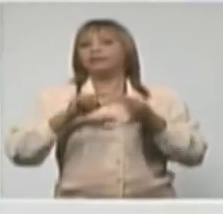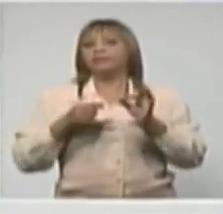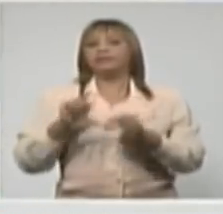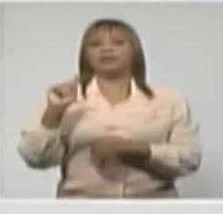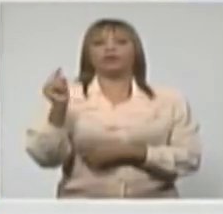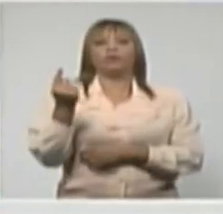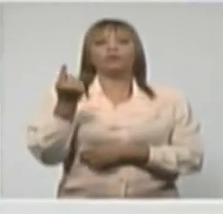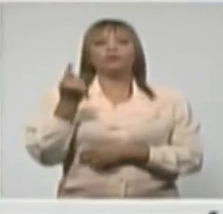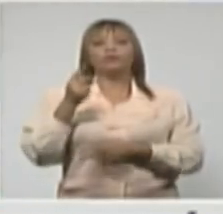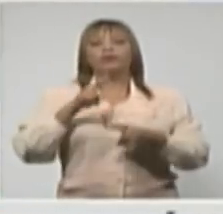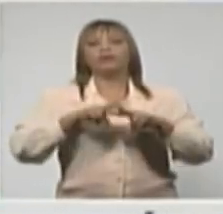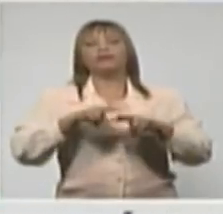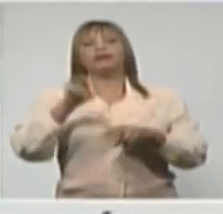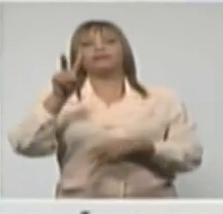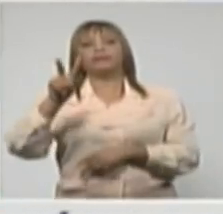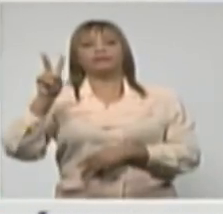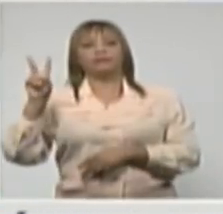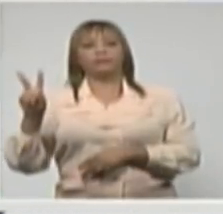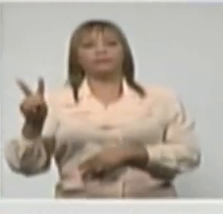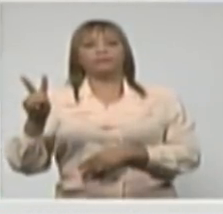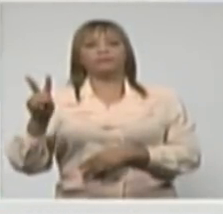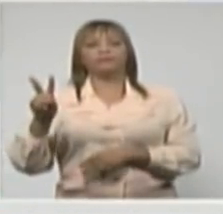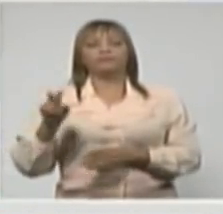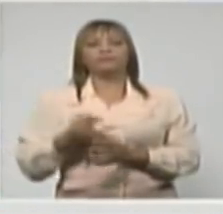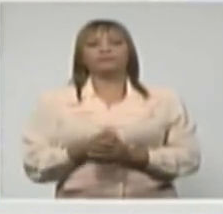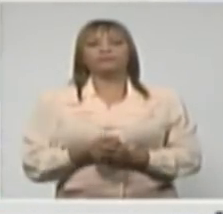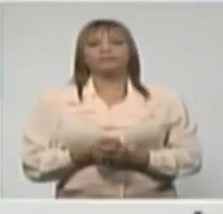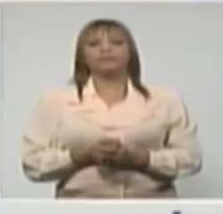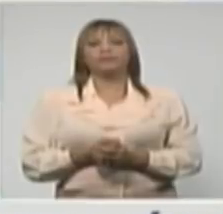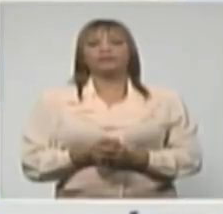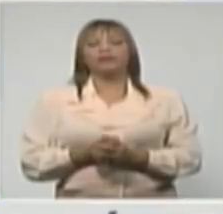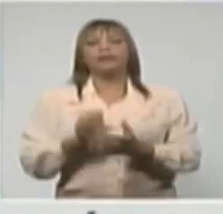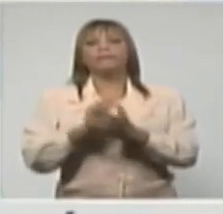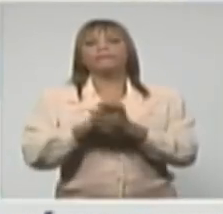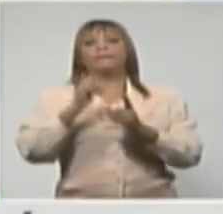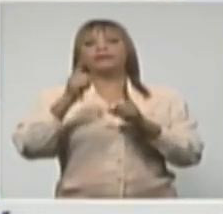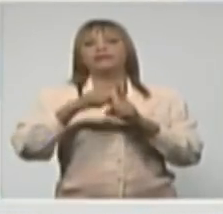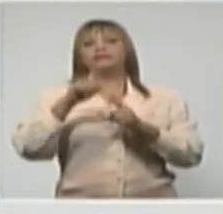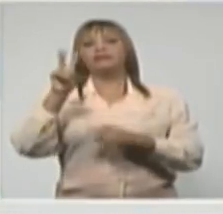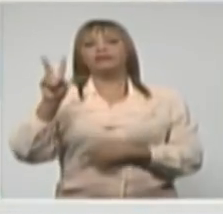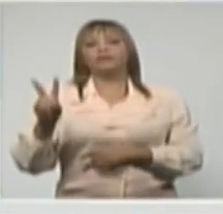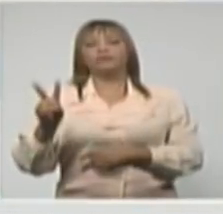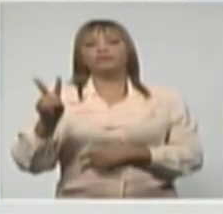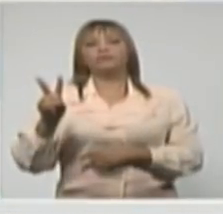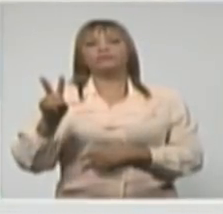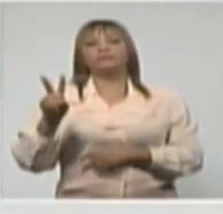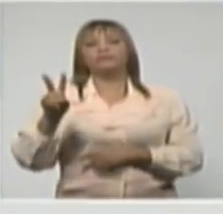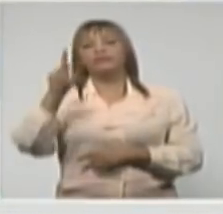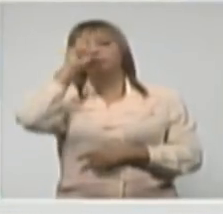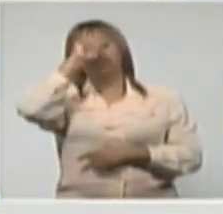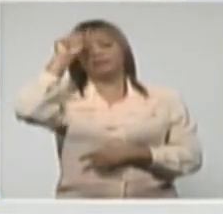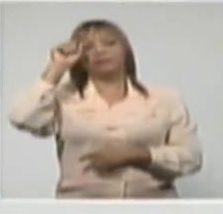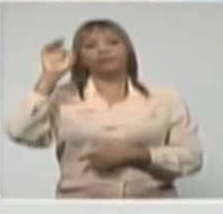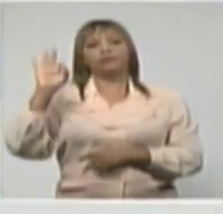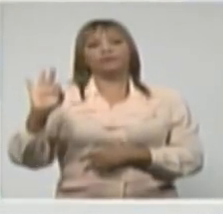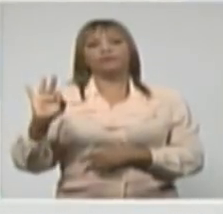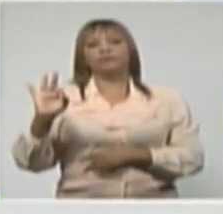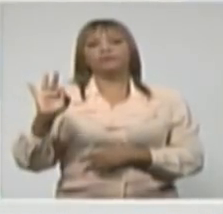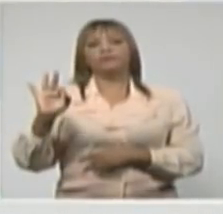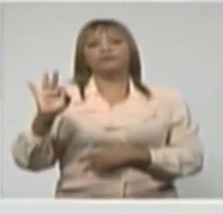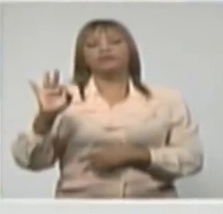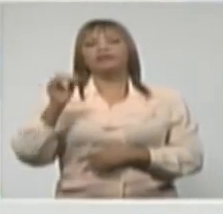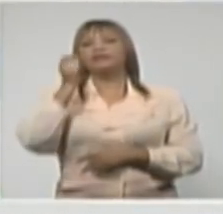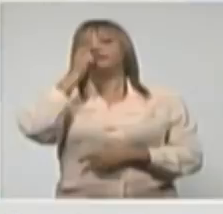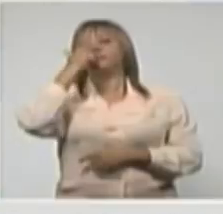La Habana 22, de Matanzas 2, de Santi Espíritu 8 y de Ciego de